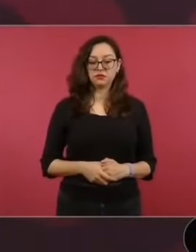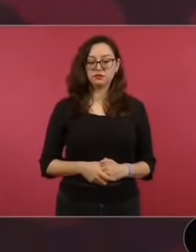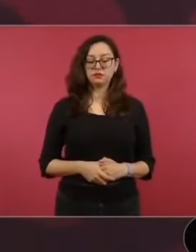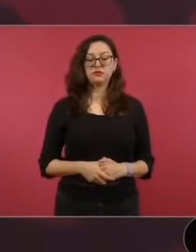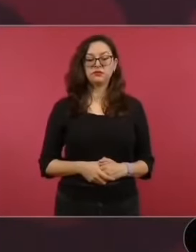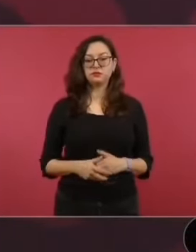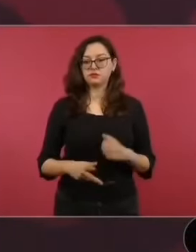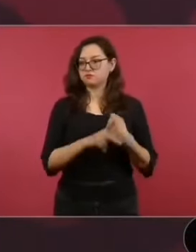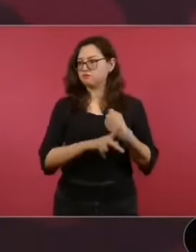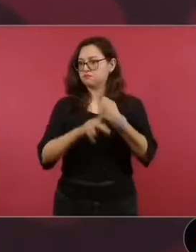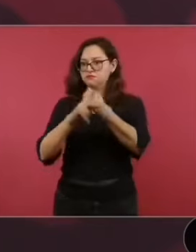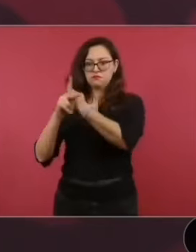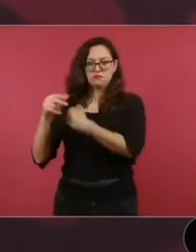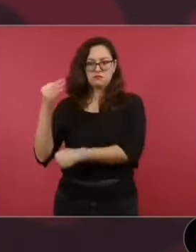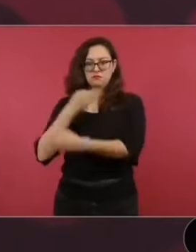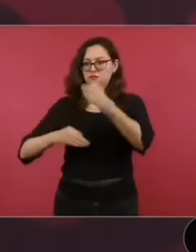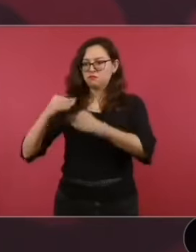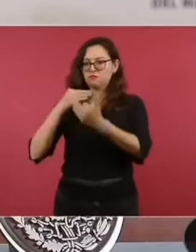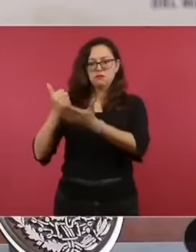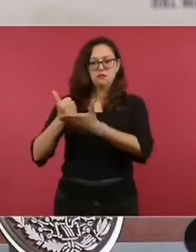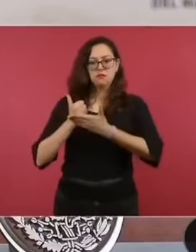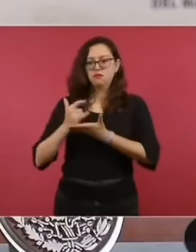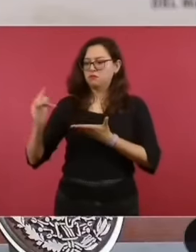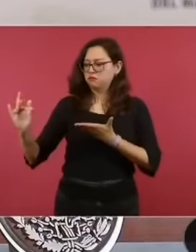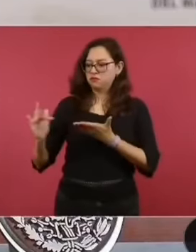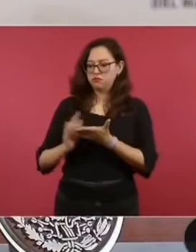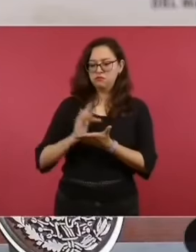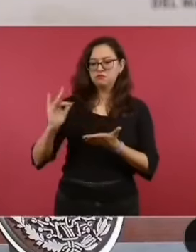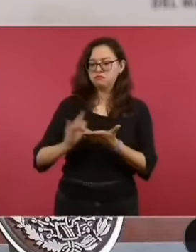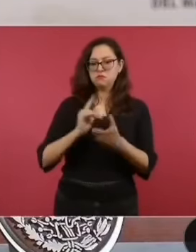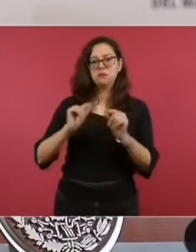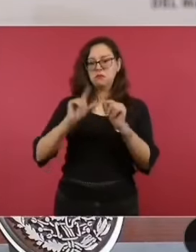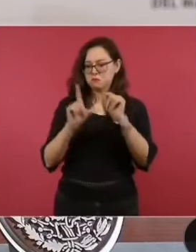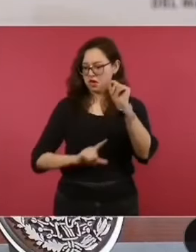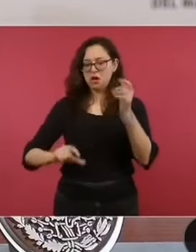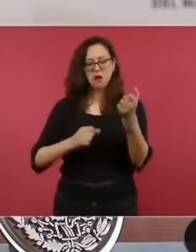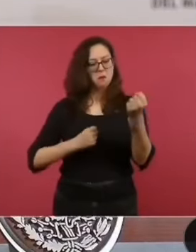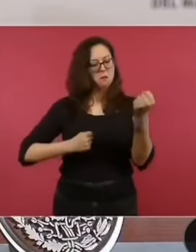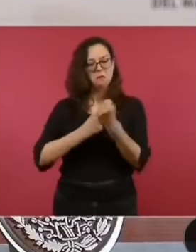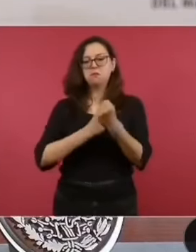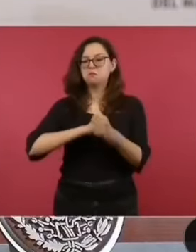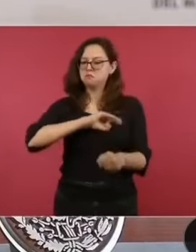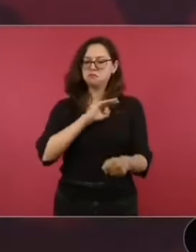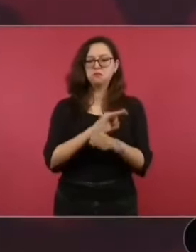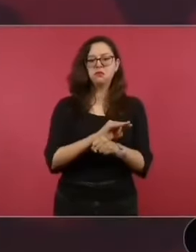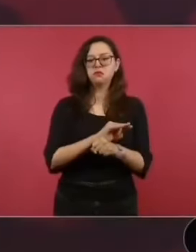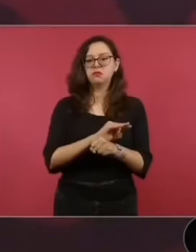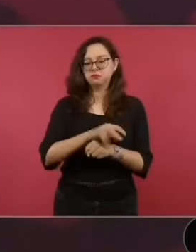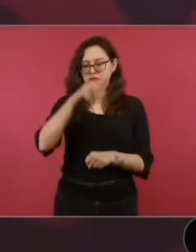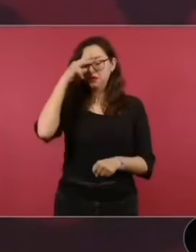ayudando, apoyando a México, respaldando a México.